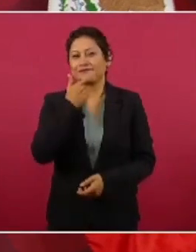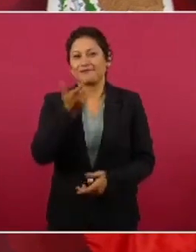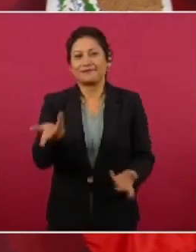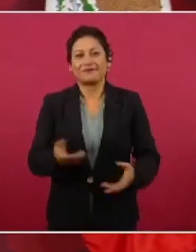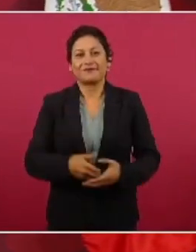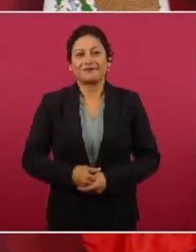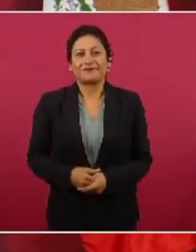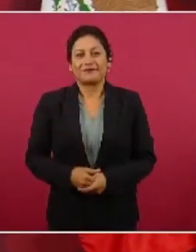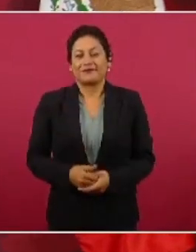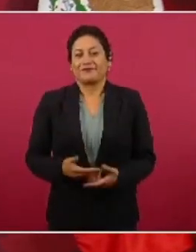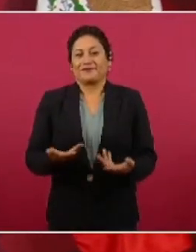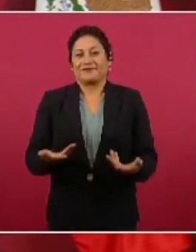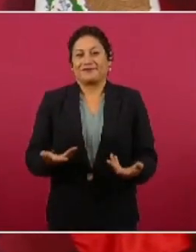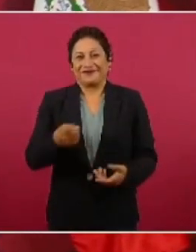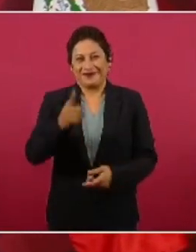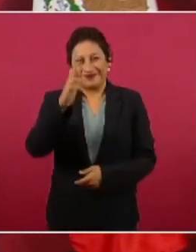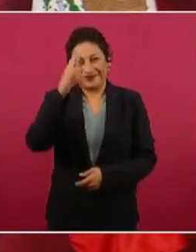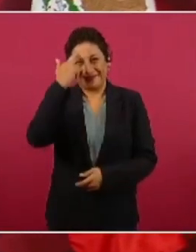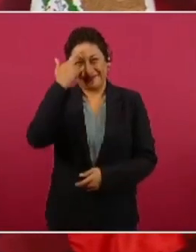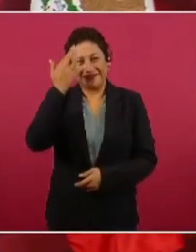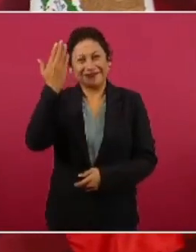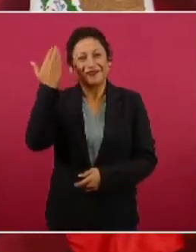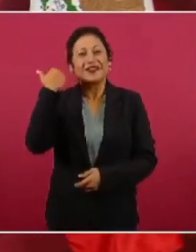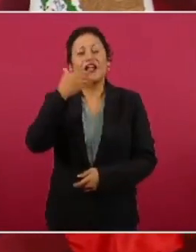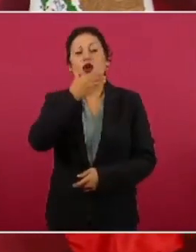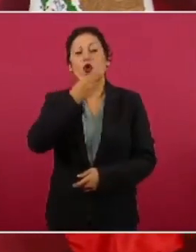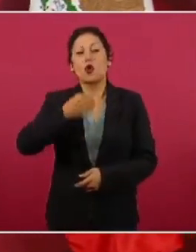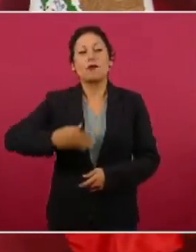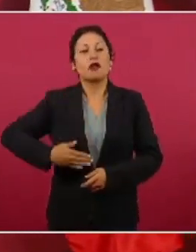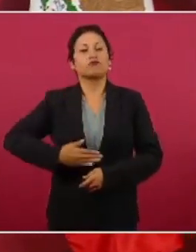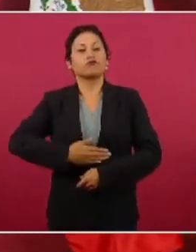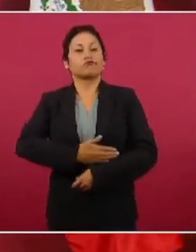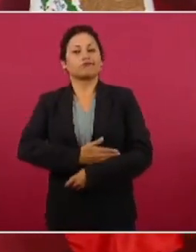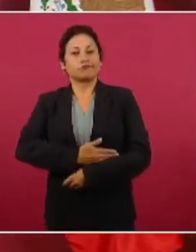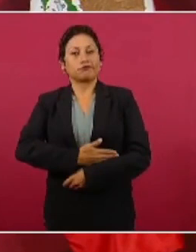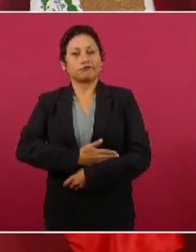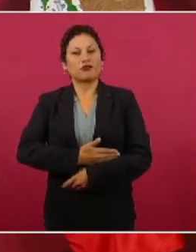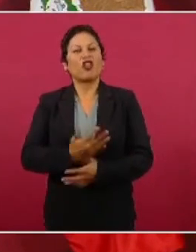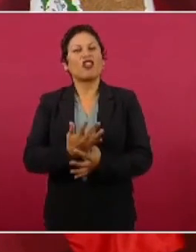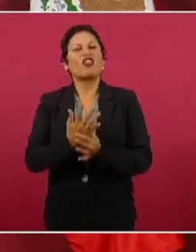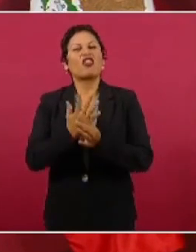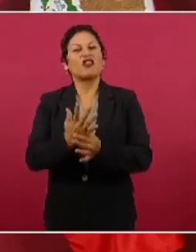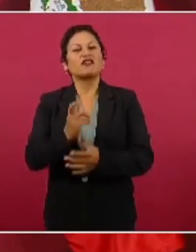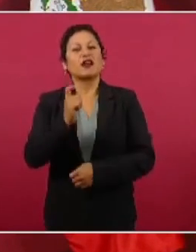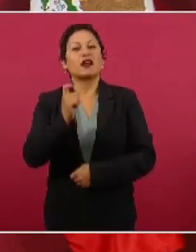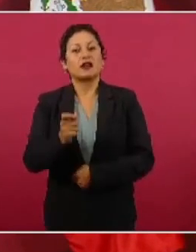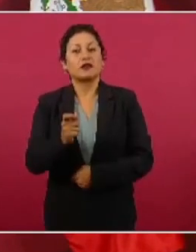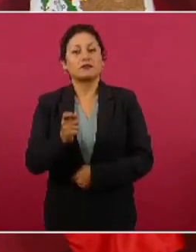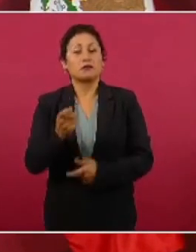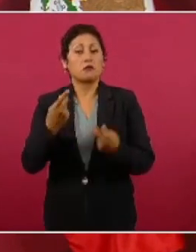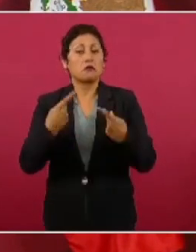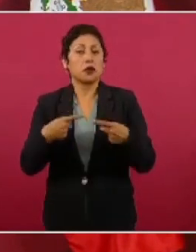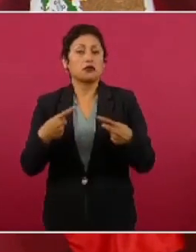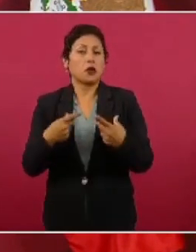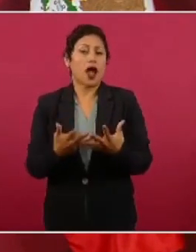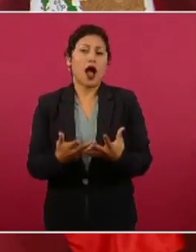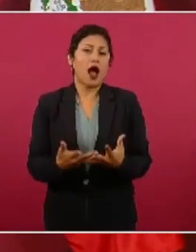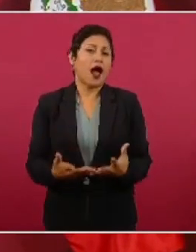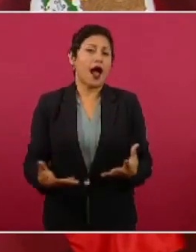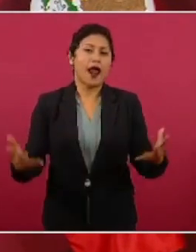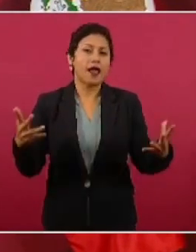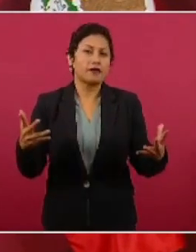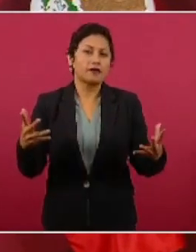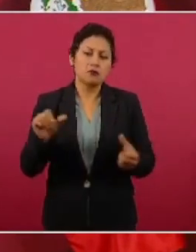decía Napoleón que la grandeza se mide de la cabeza al cielo.